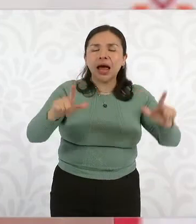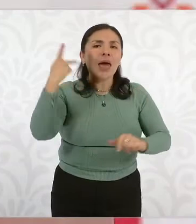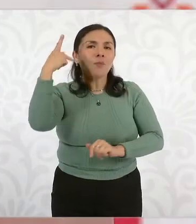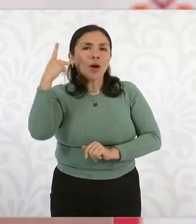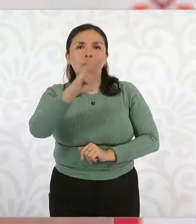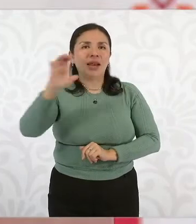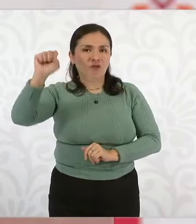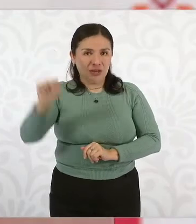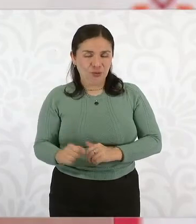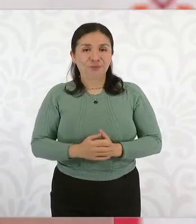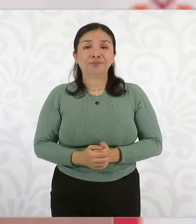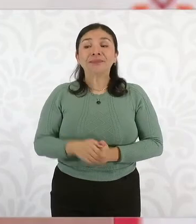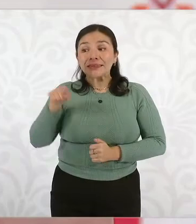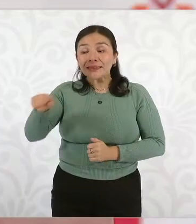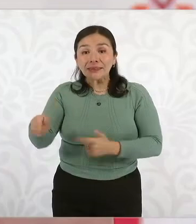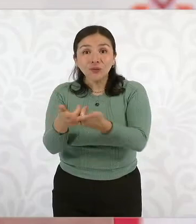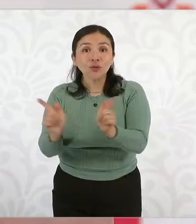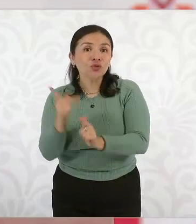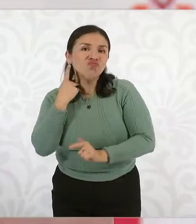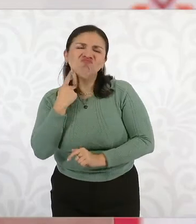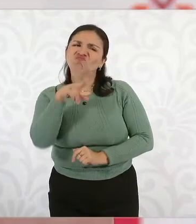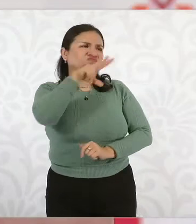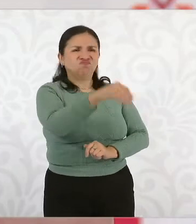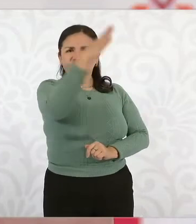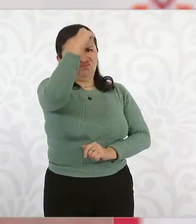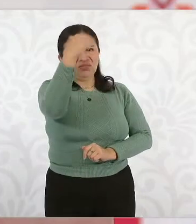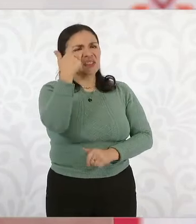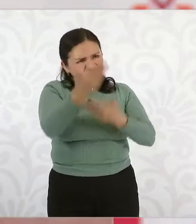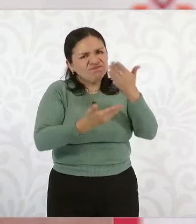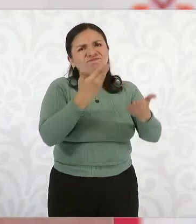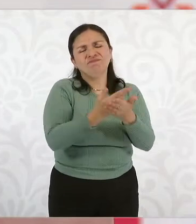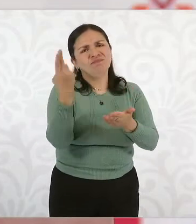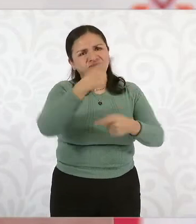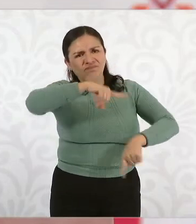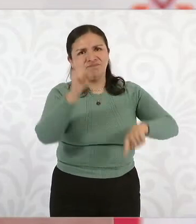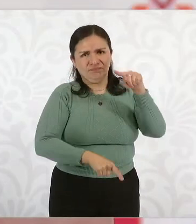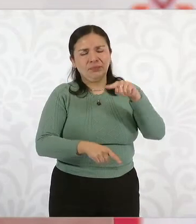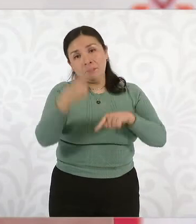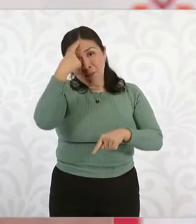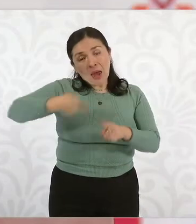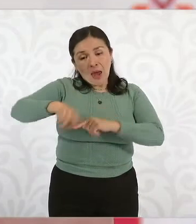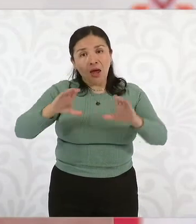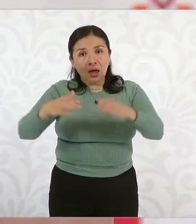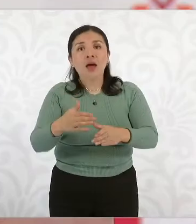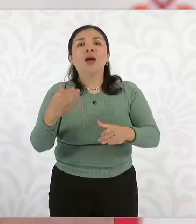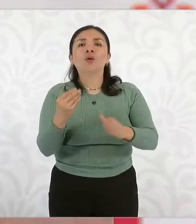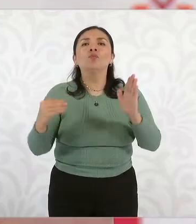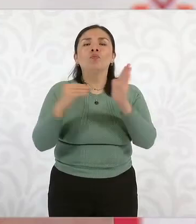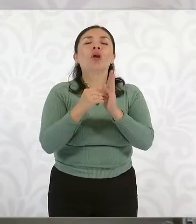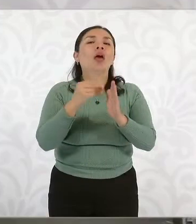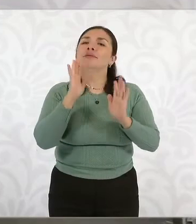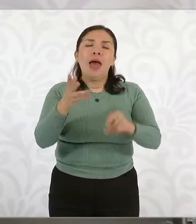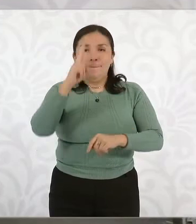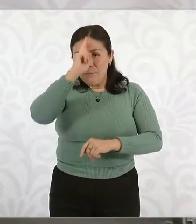Inconforme con tal resolución, el partido interpuso un medio de impugnación para revocarla con el argumento de que el Consejo General introdujo una restricción